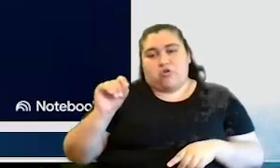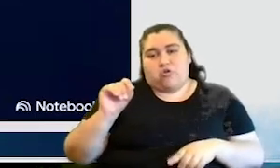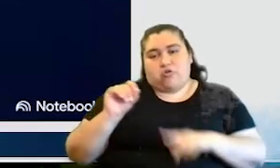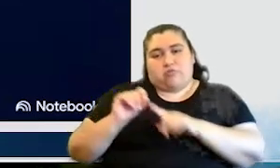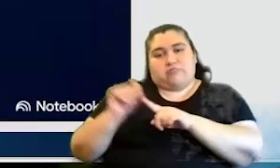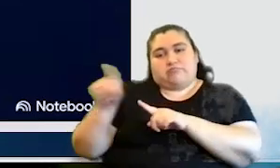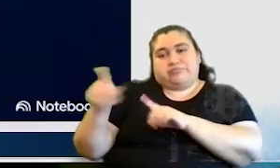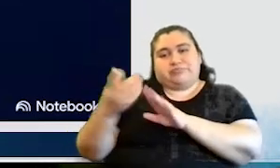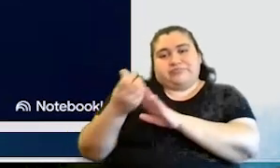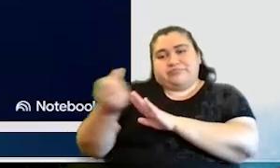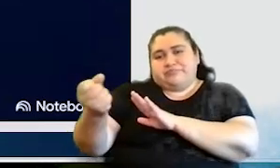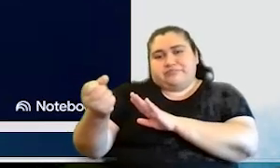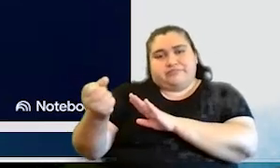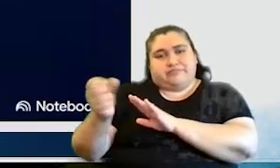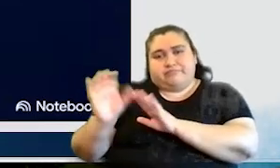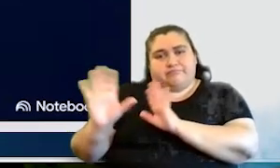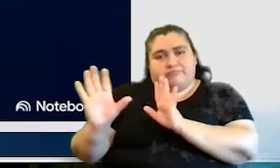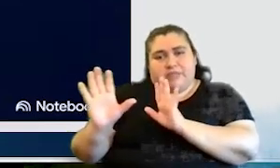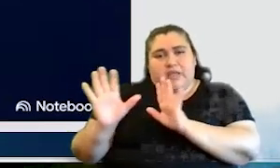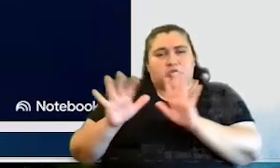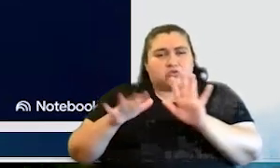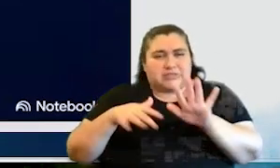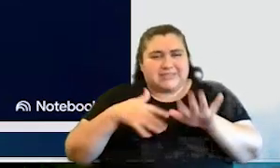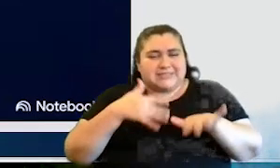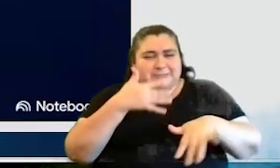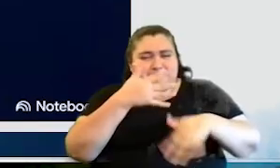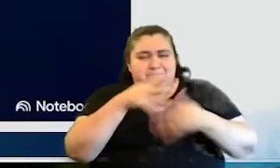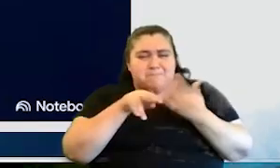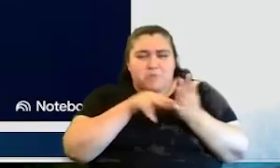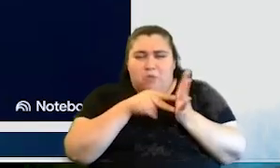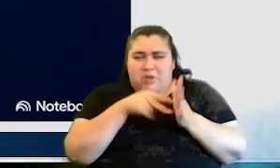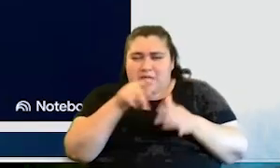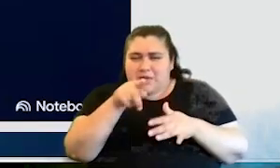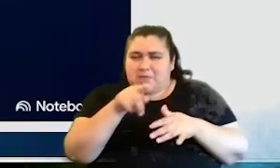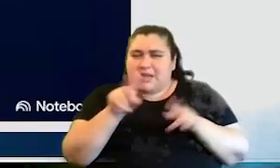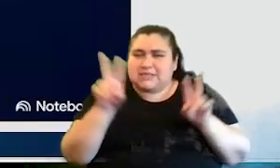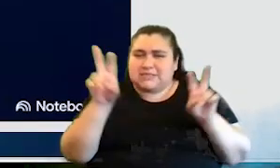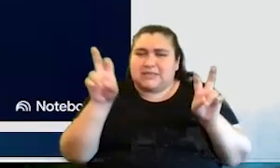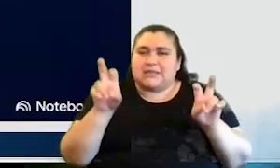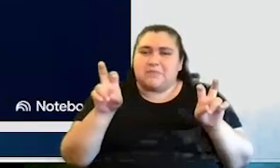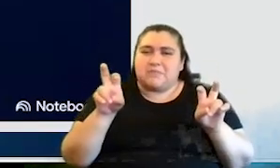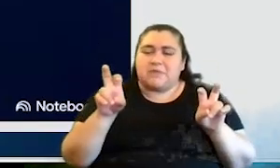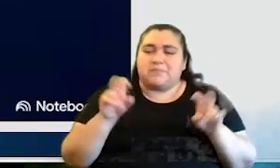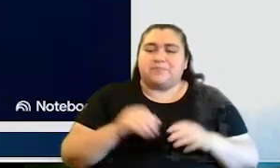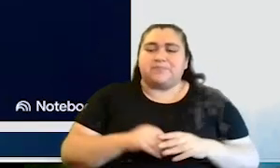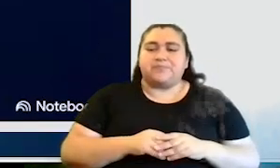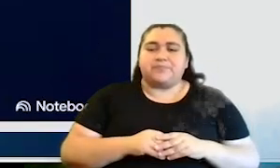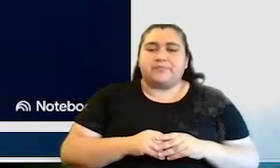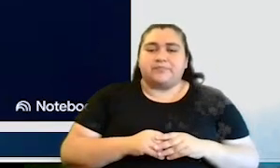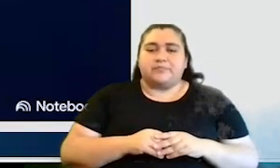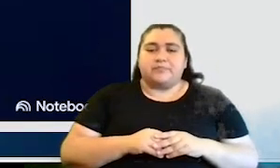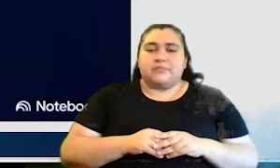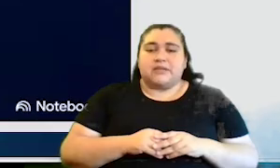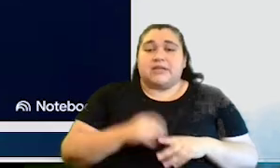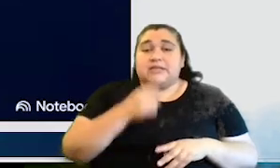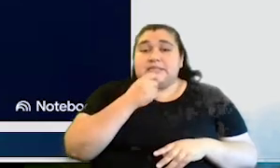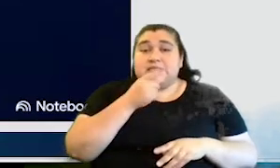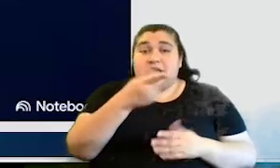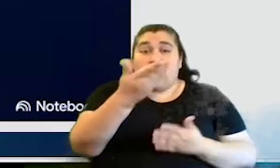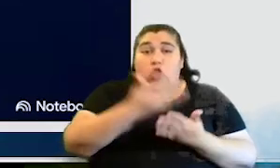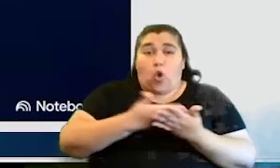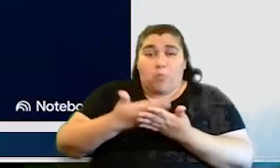billete va a estar a mi nombre. Entonces suele haber a veces inconveniente con esto. Eh, si no tienen la